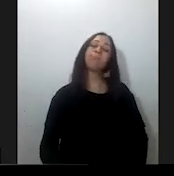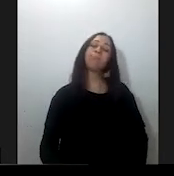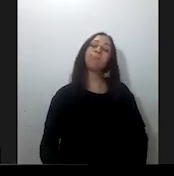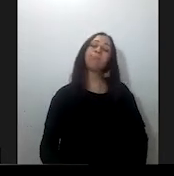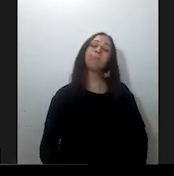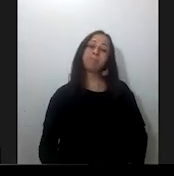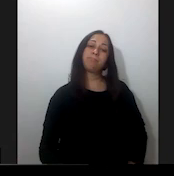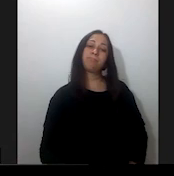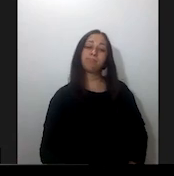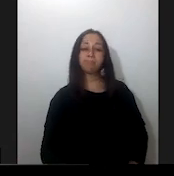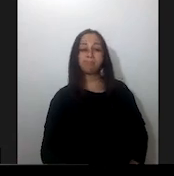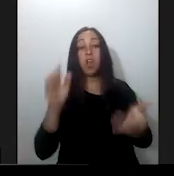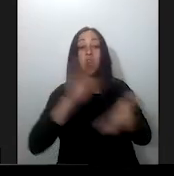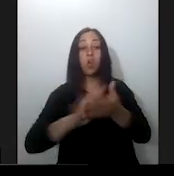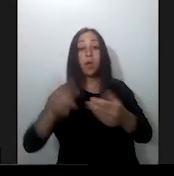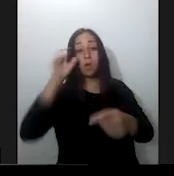Efectivamente.